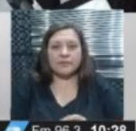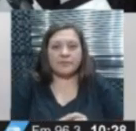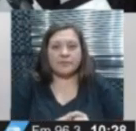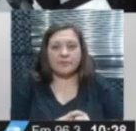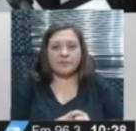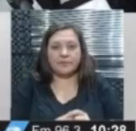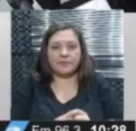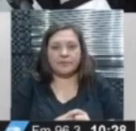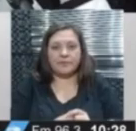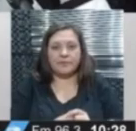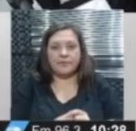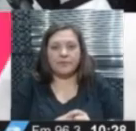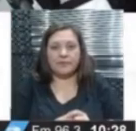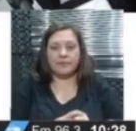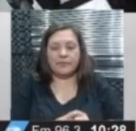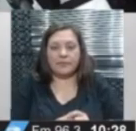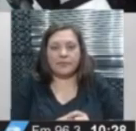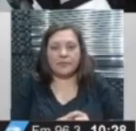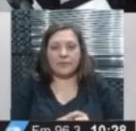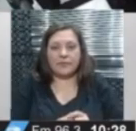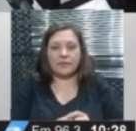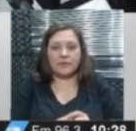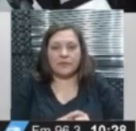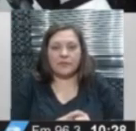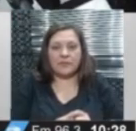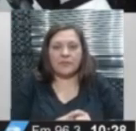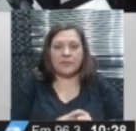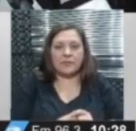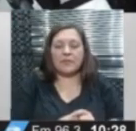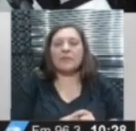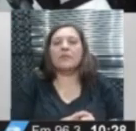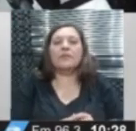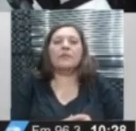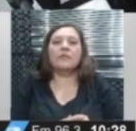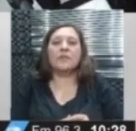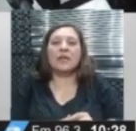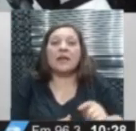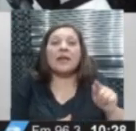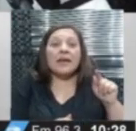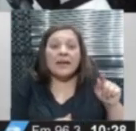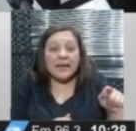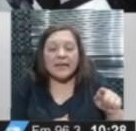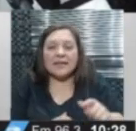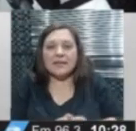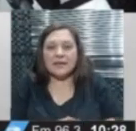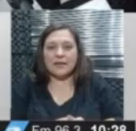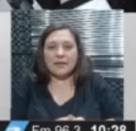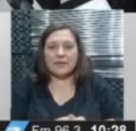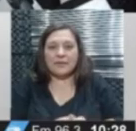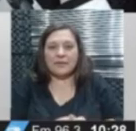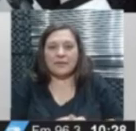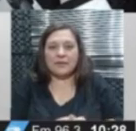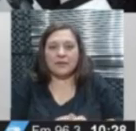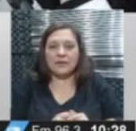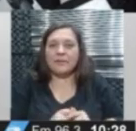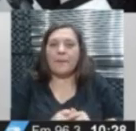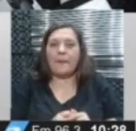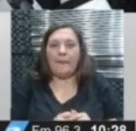es Winnie Mandela y y ella digamos